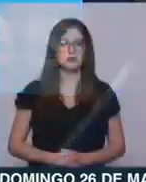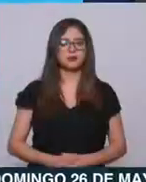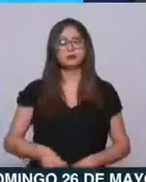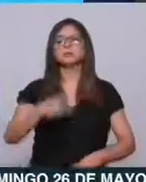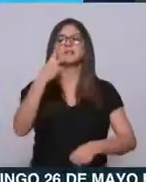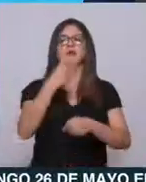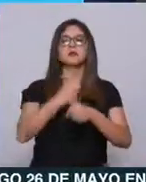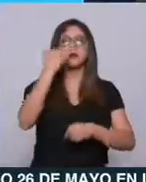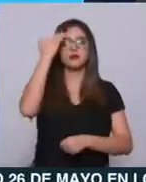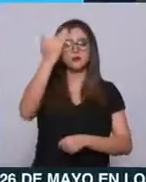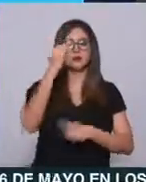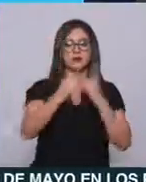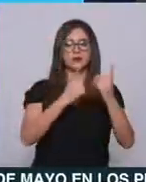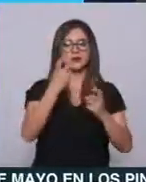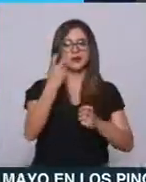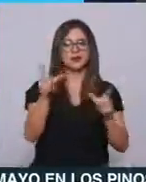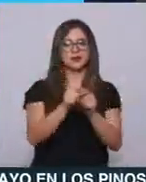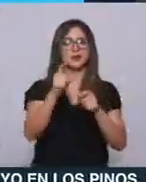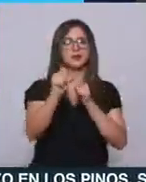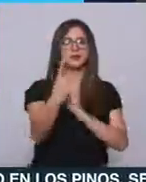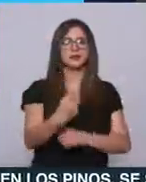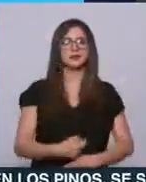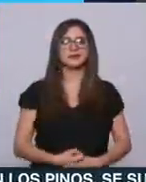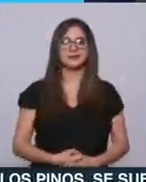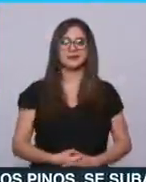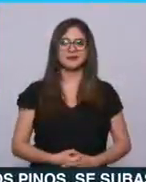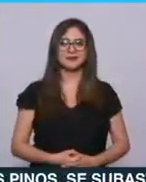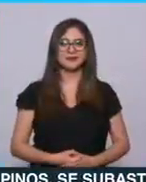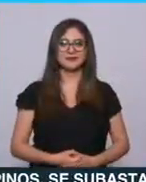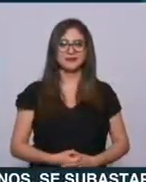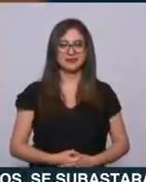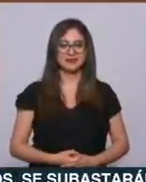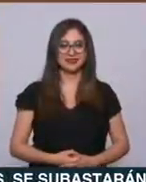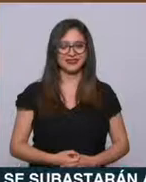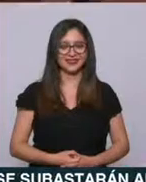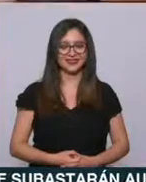Segundo tiempo deportivo y estas son las breves del 21.